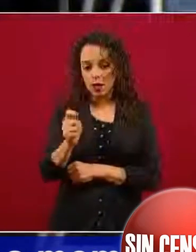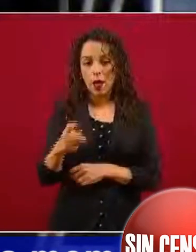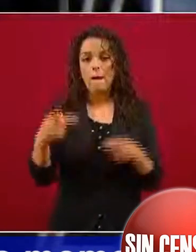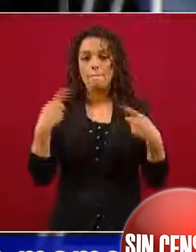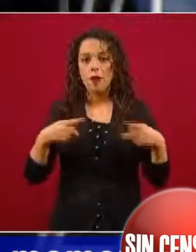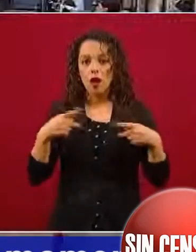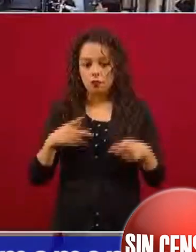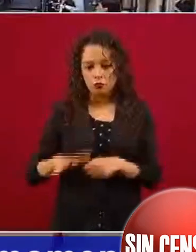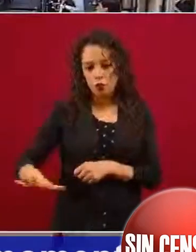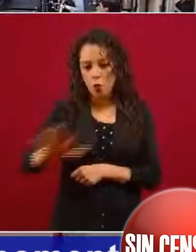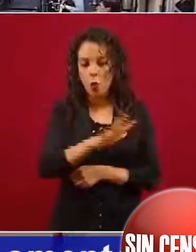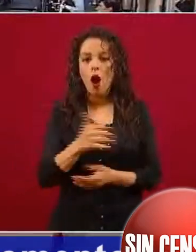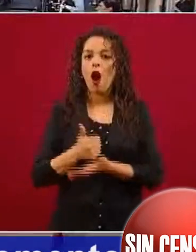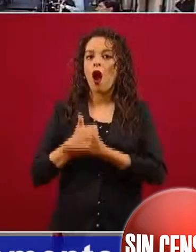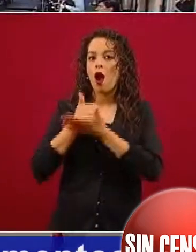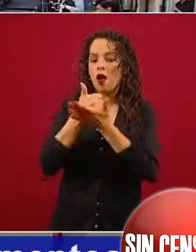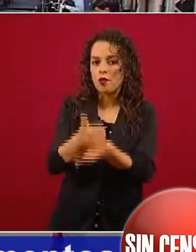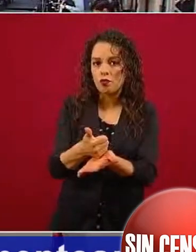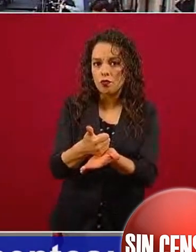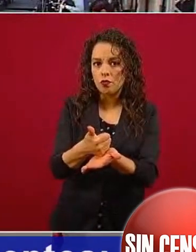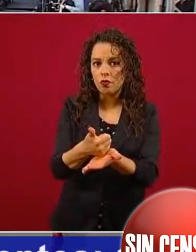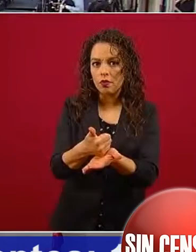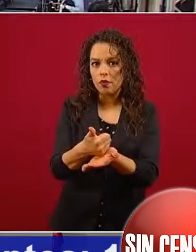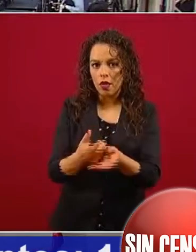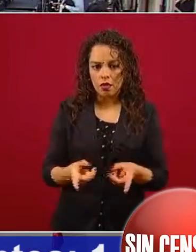ciudadano. Claro, y que denuncie,